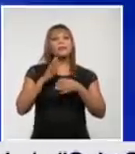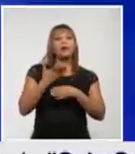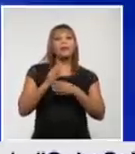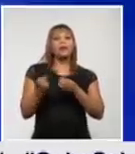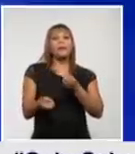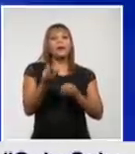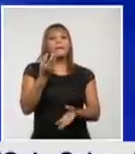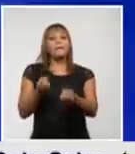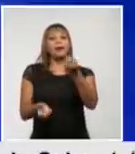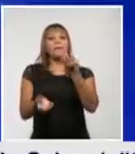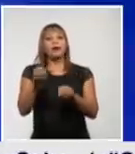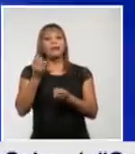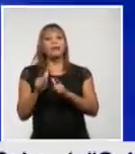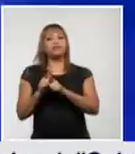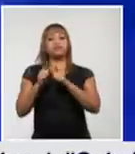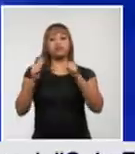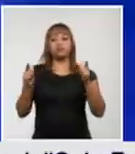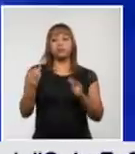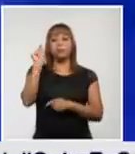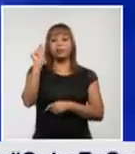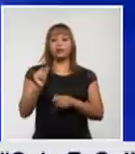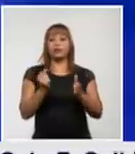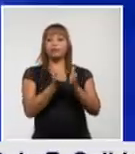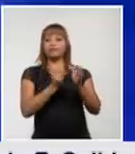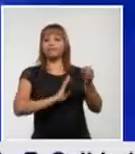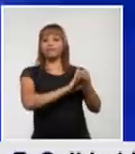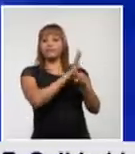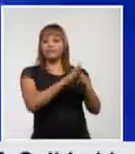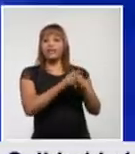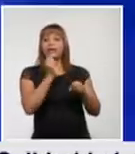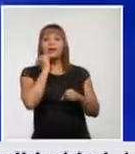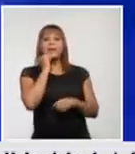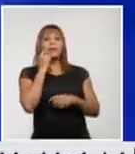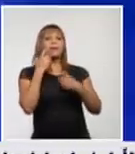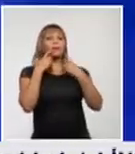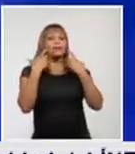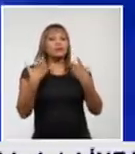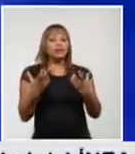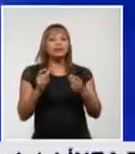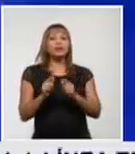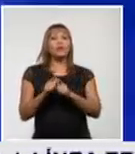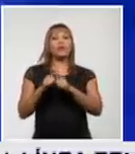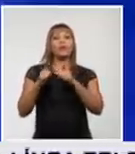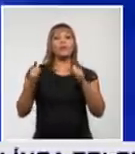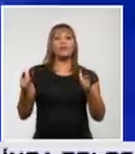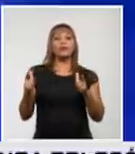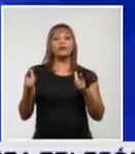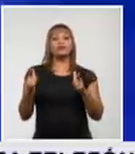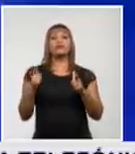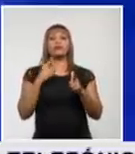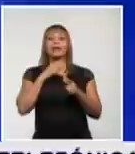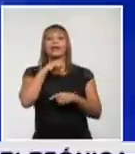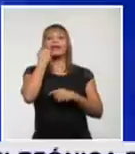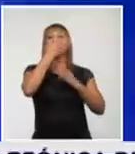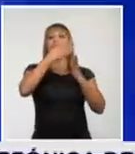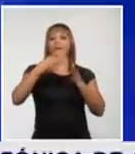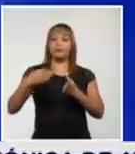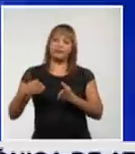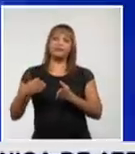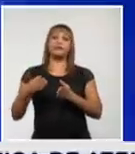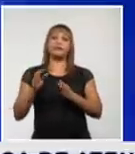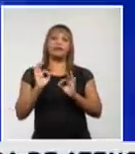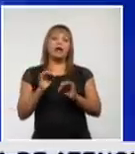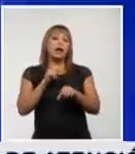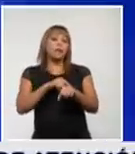un incremento del número de casos y, lo que es más importante, un incremento en la letalidad, que ya en estos